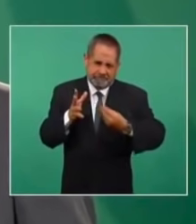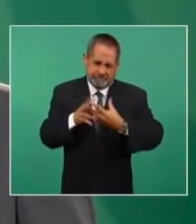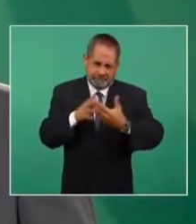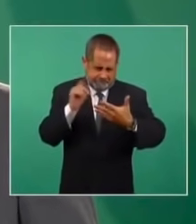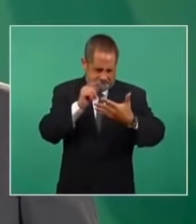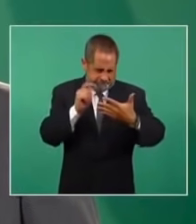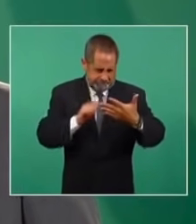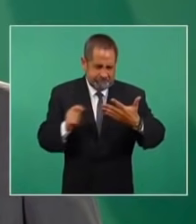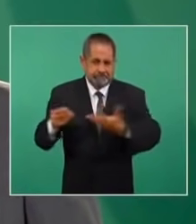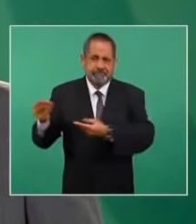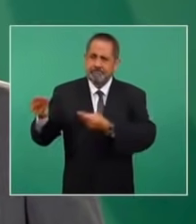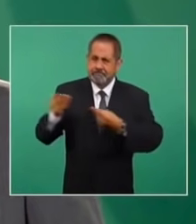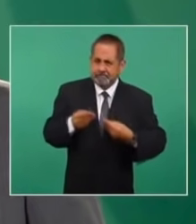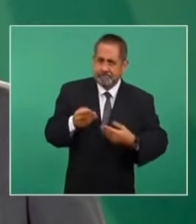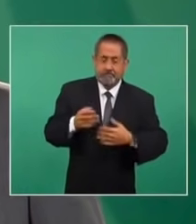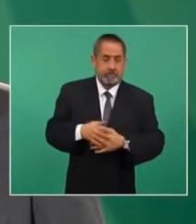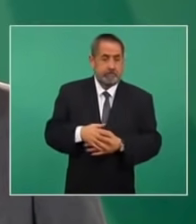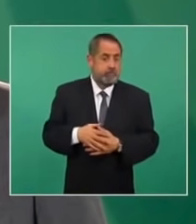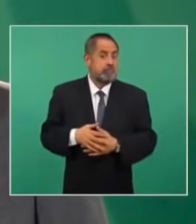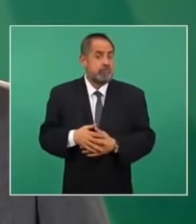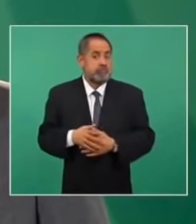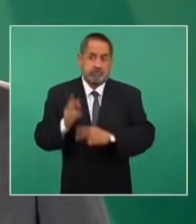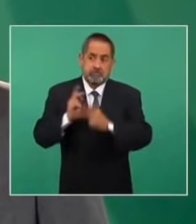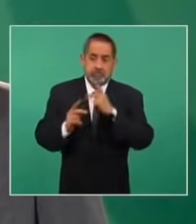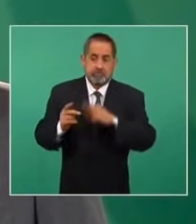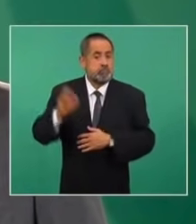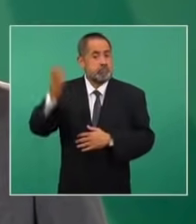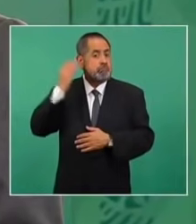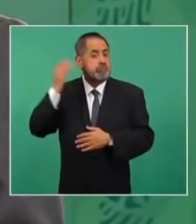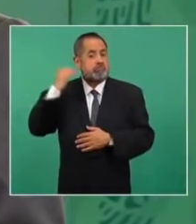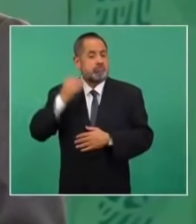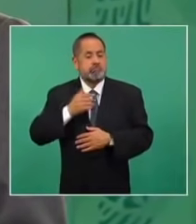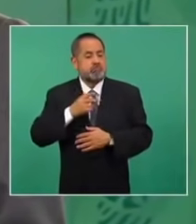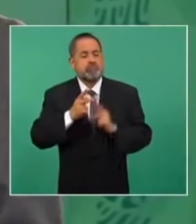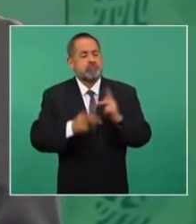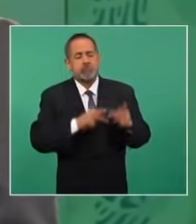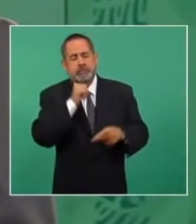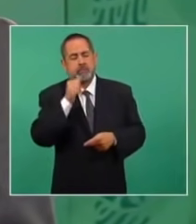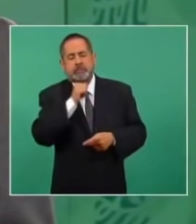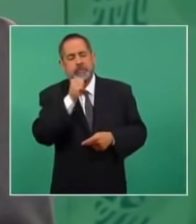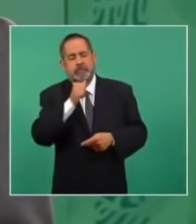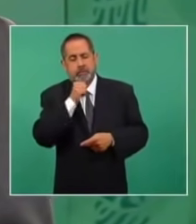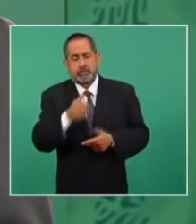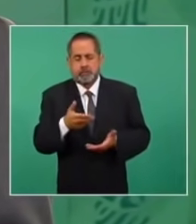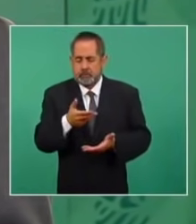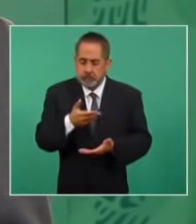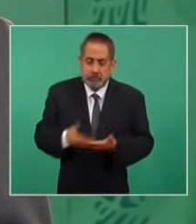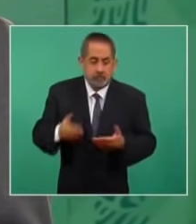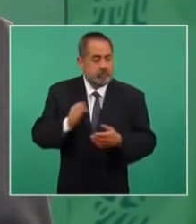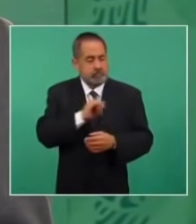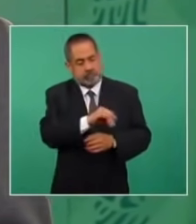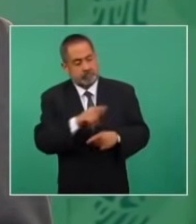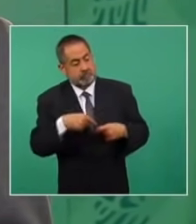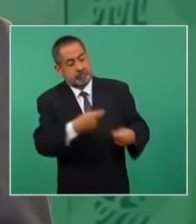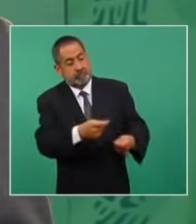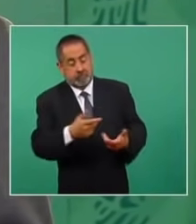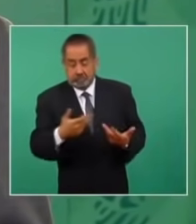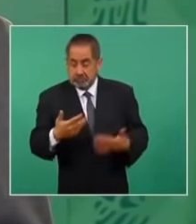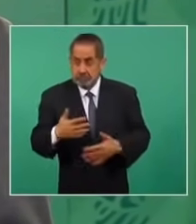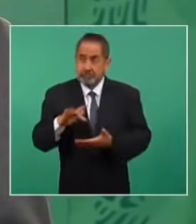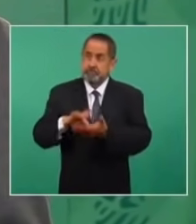general no hacen. Le agradecemos mucho al Papa Francisco